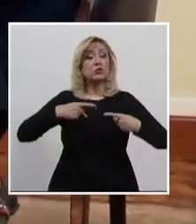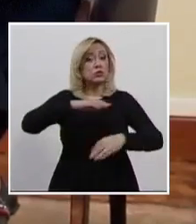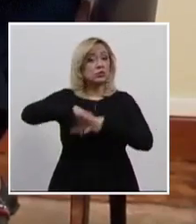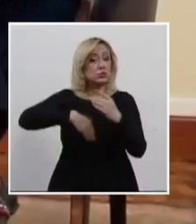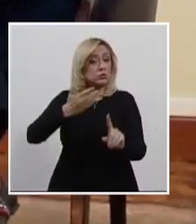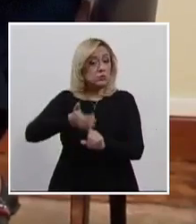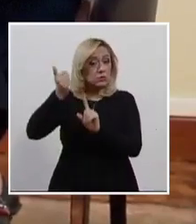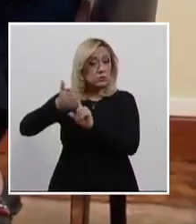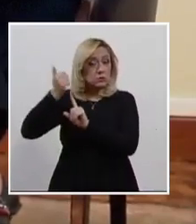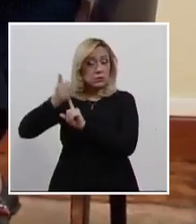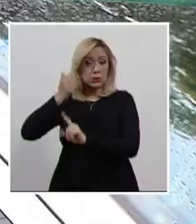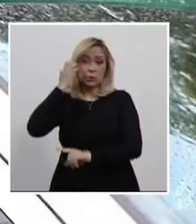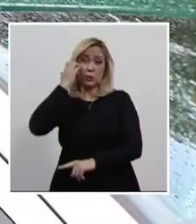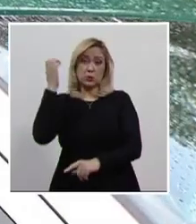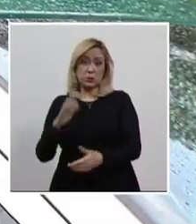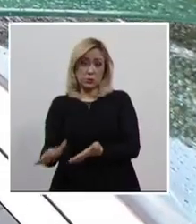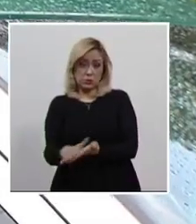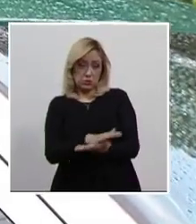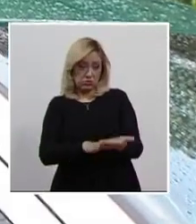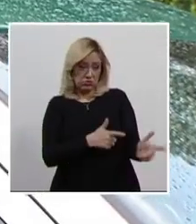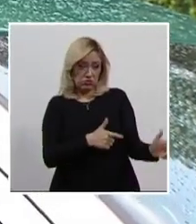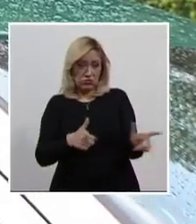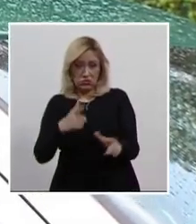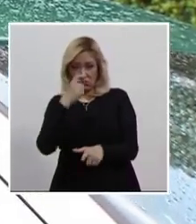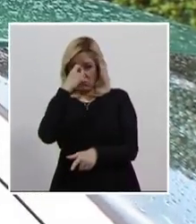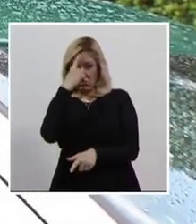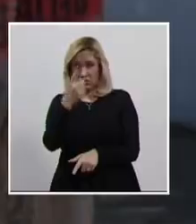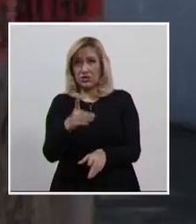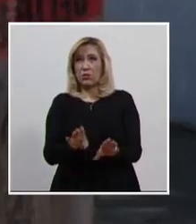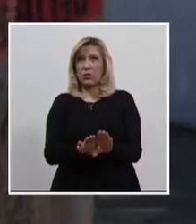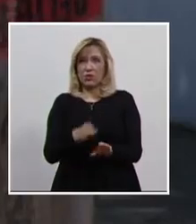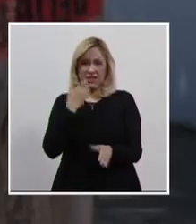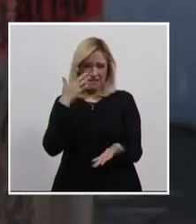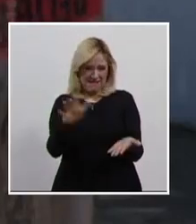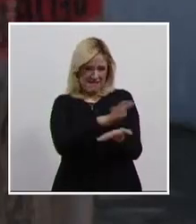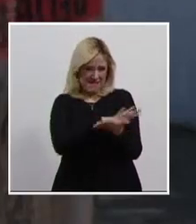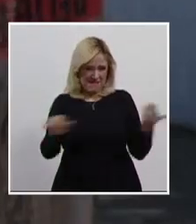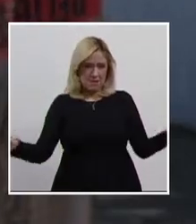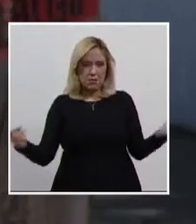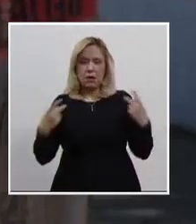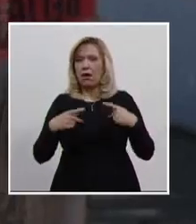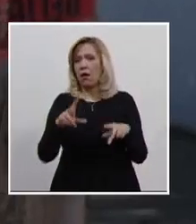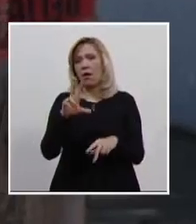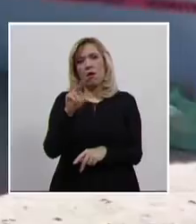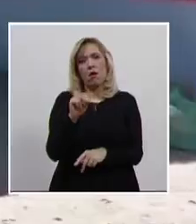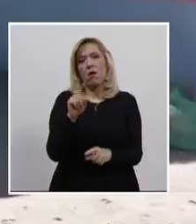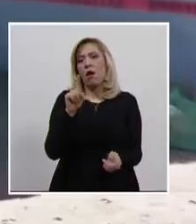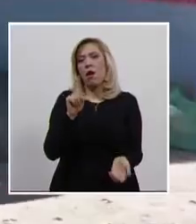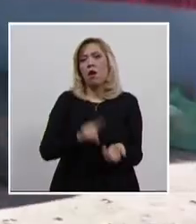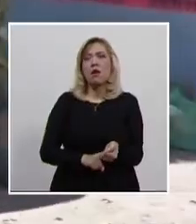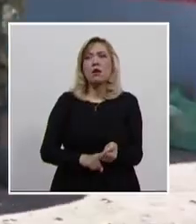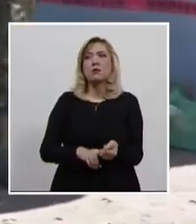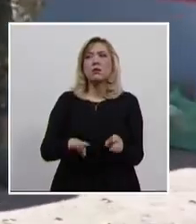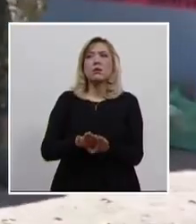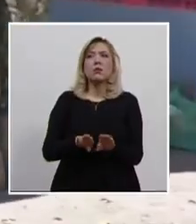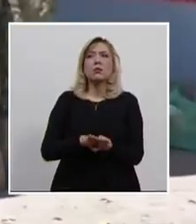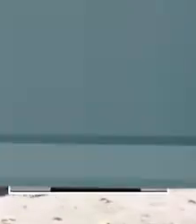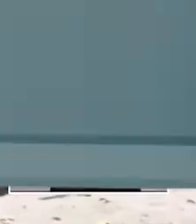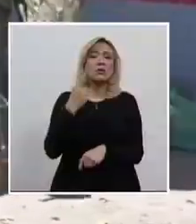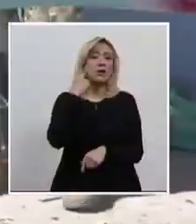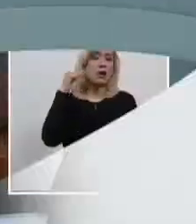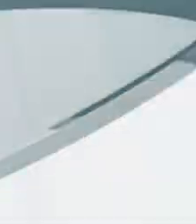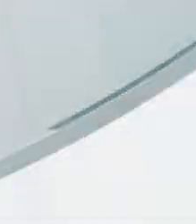son crímenes de lesa humanidad, pues esta afirmación llevaría a tener que comprobar que el acto es parte de un ataque generalizado.